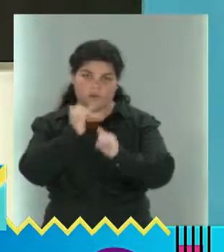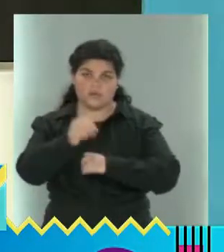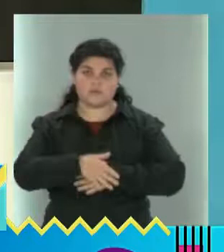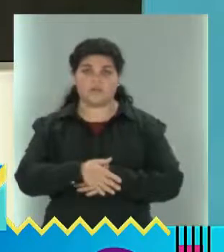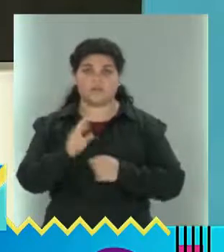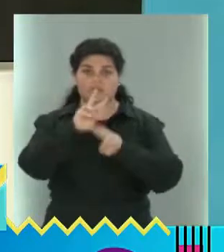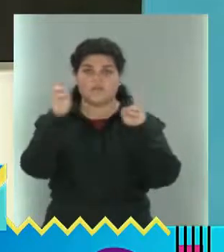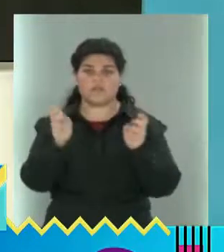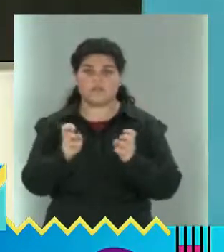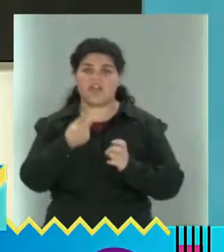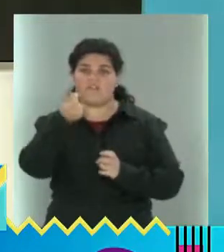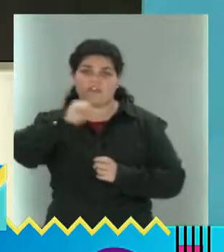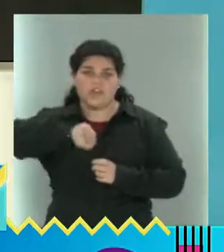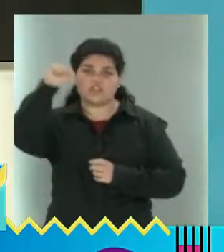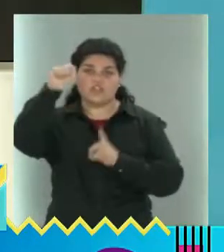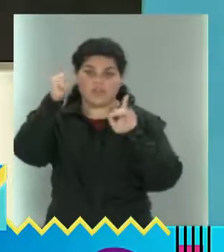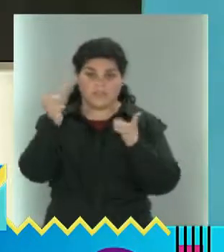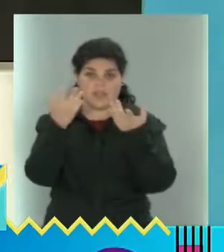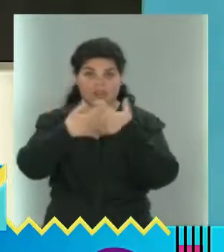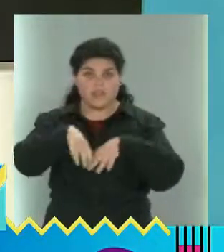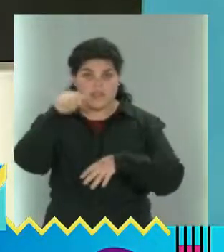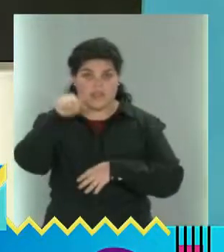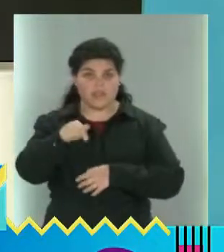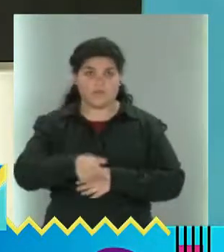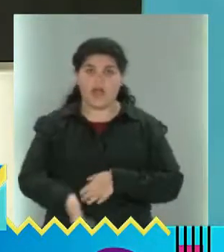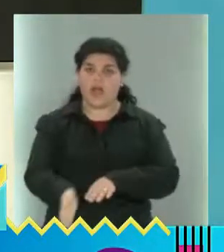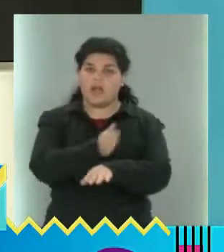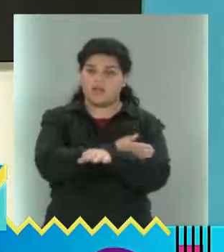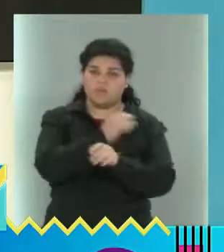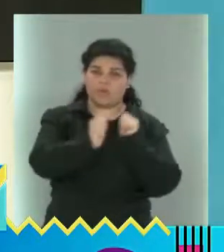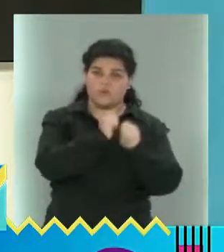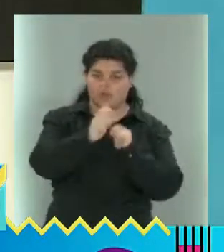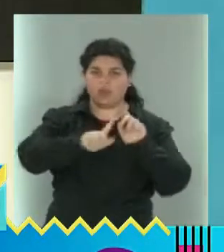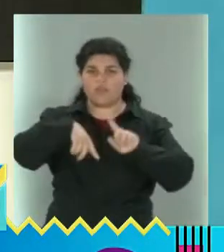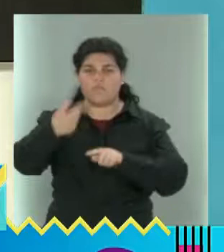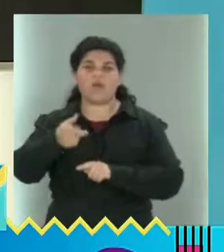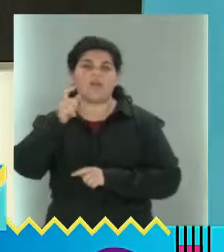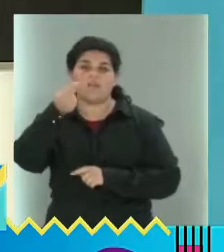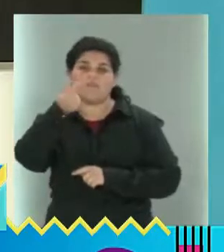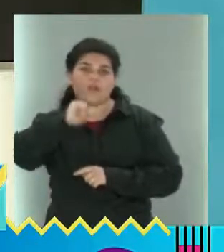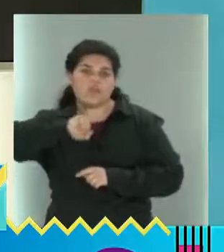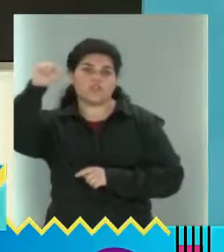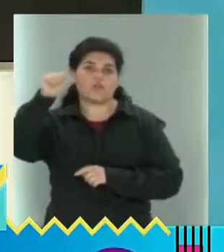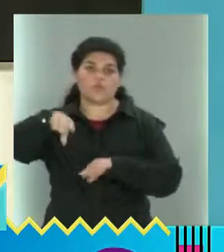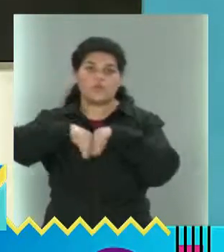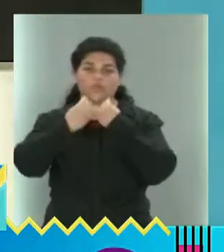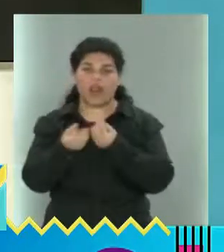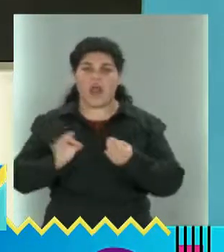la inflación y meternos también en ese tema, pero por supuesto vamos a hablar antes de producción, pero con respecto a inflación lo decíamos, un aumento anual acumulado